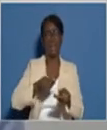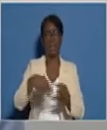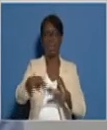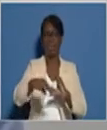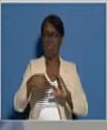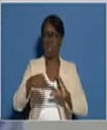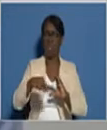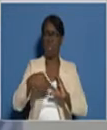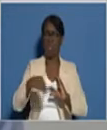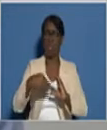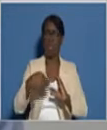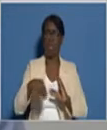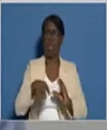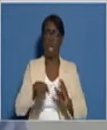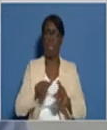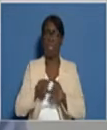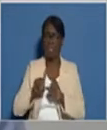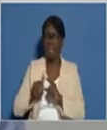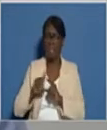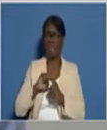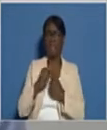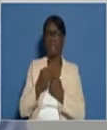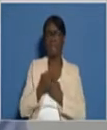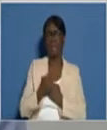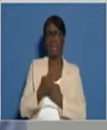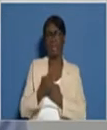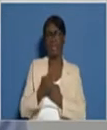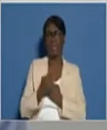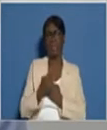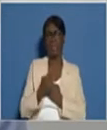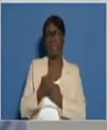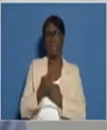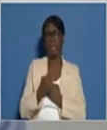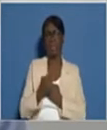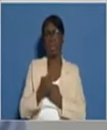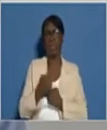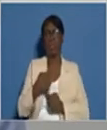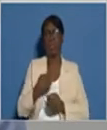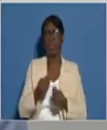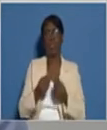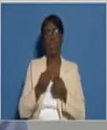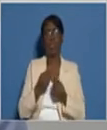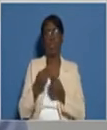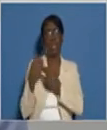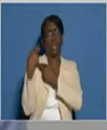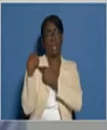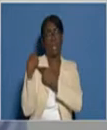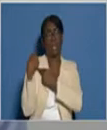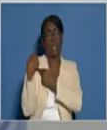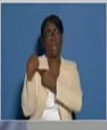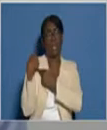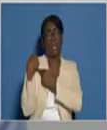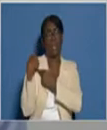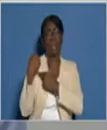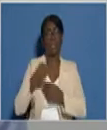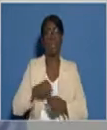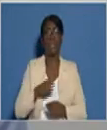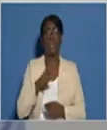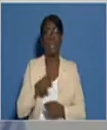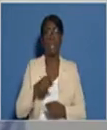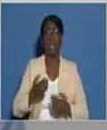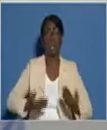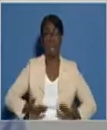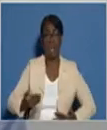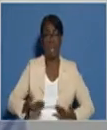de acciones que se han suscitado. Debo decirlo con mucha responsabilidad que los trabajadores de